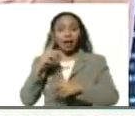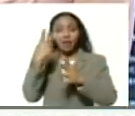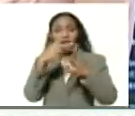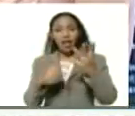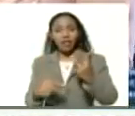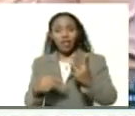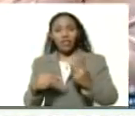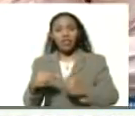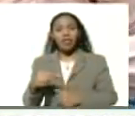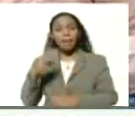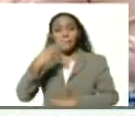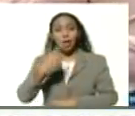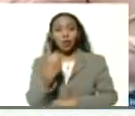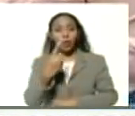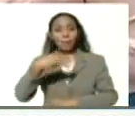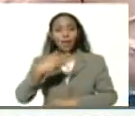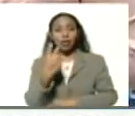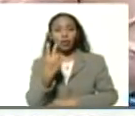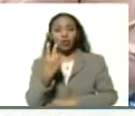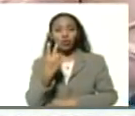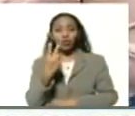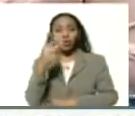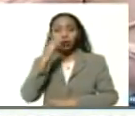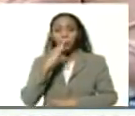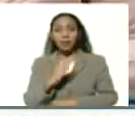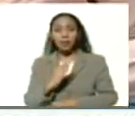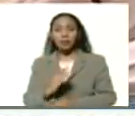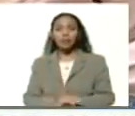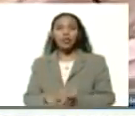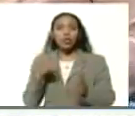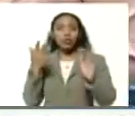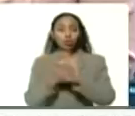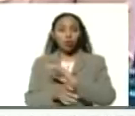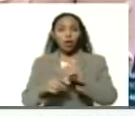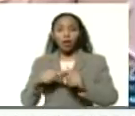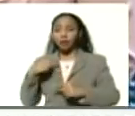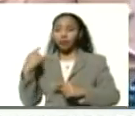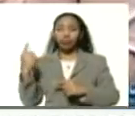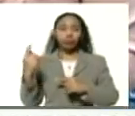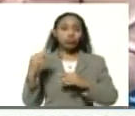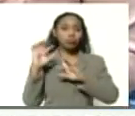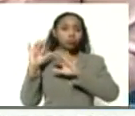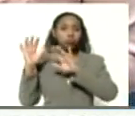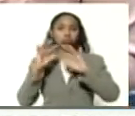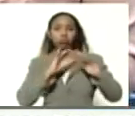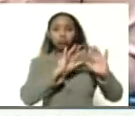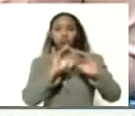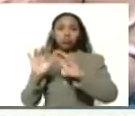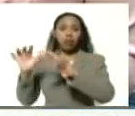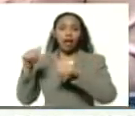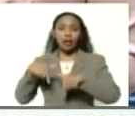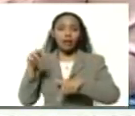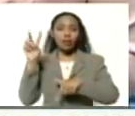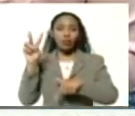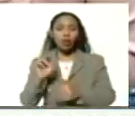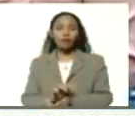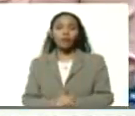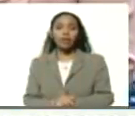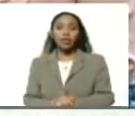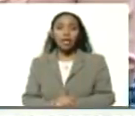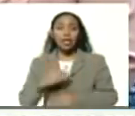variante P1 y P2 que está en circulación en Venezuela. Bueno, de igual